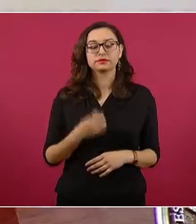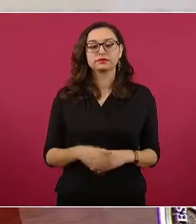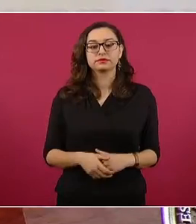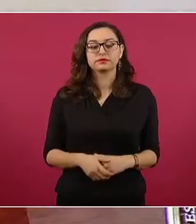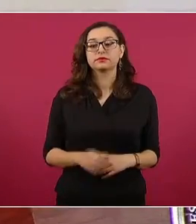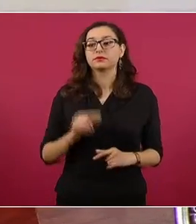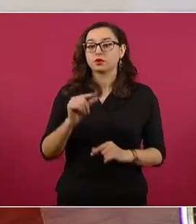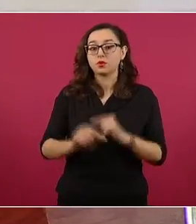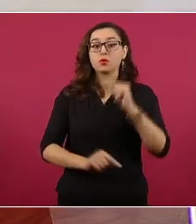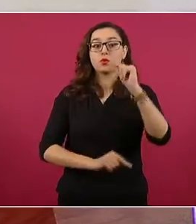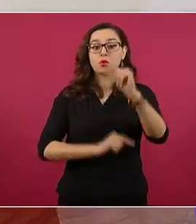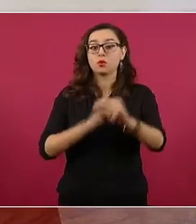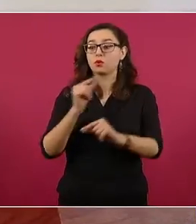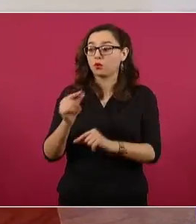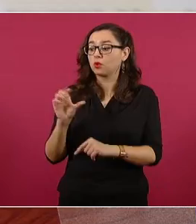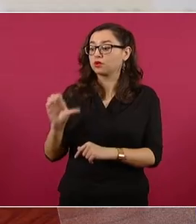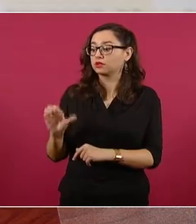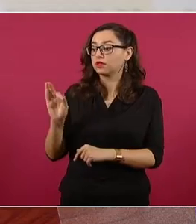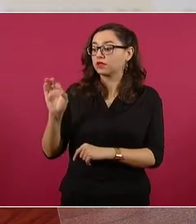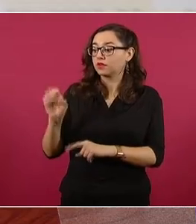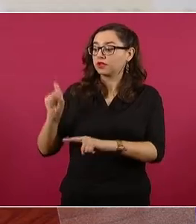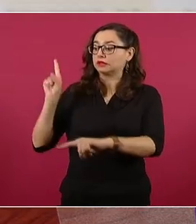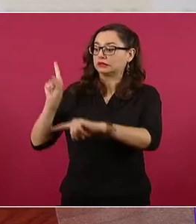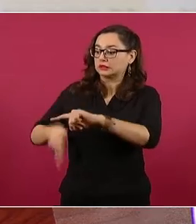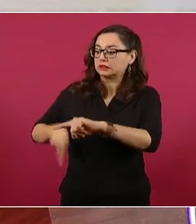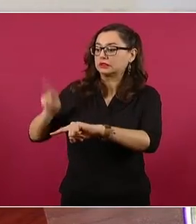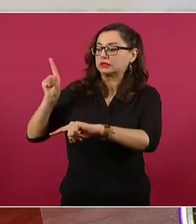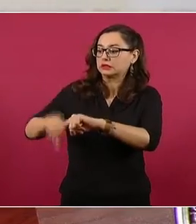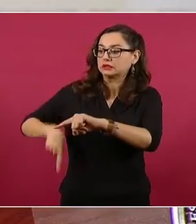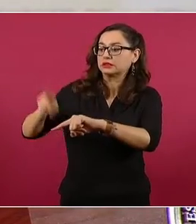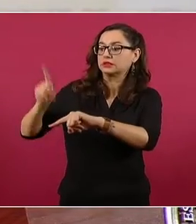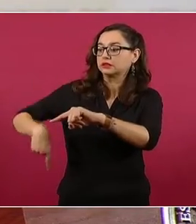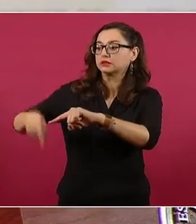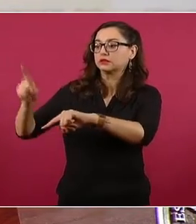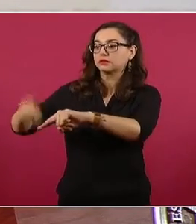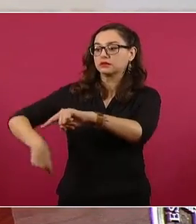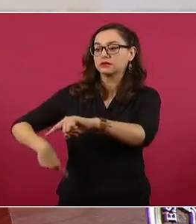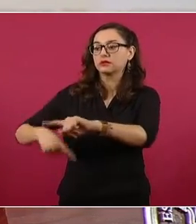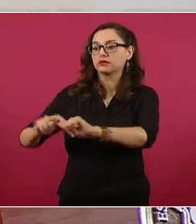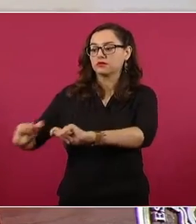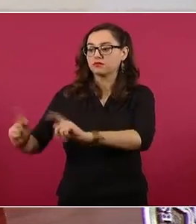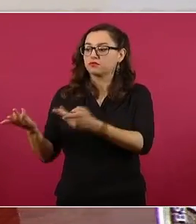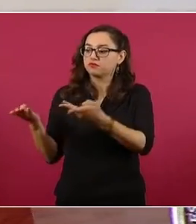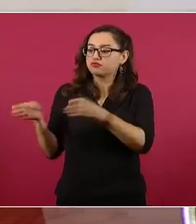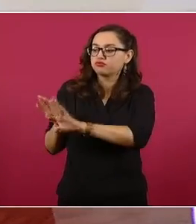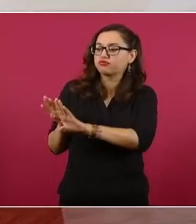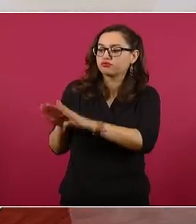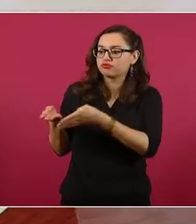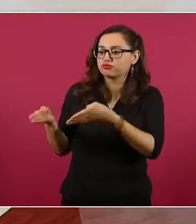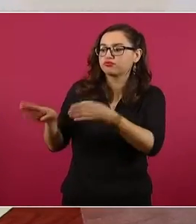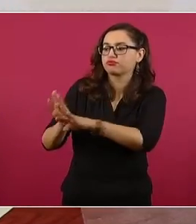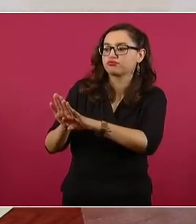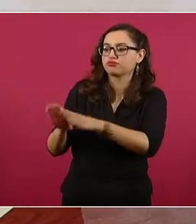chatarrizando las plantas de la Comisión Federal de Electricidad, irlas cerrando